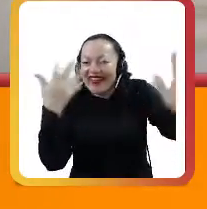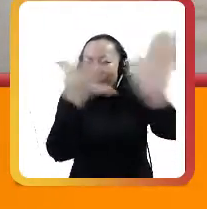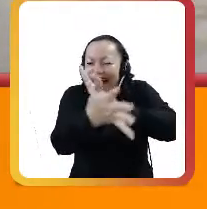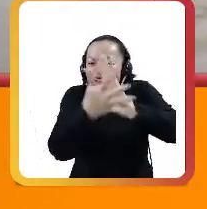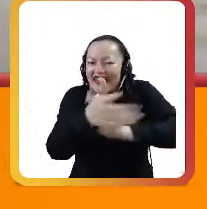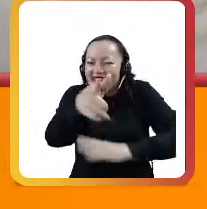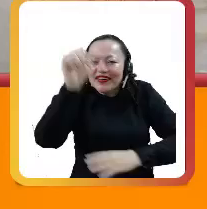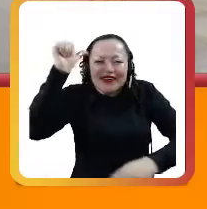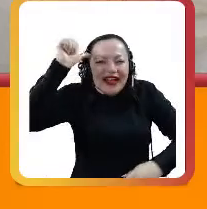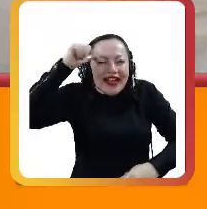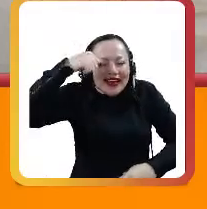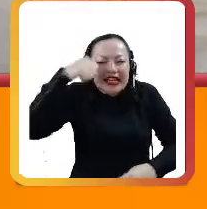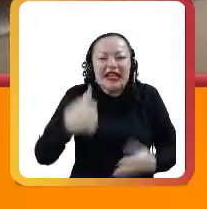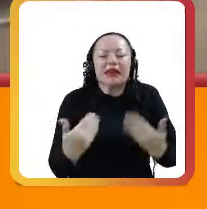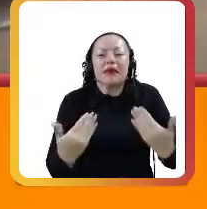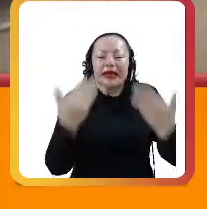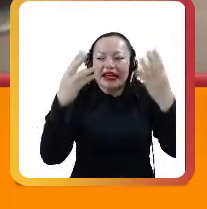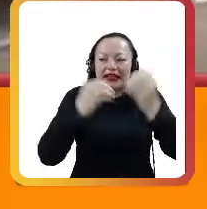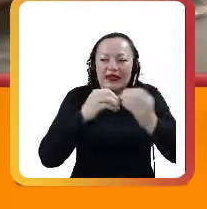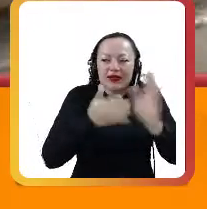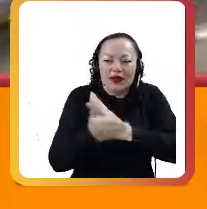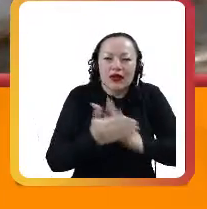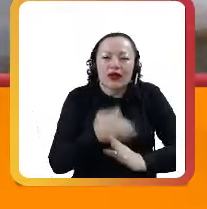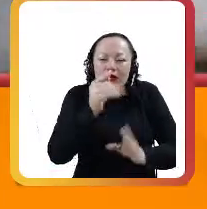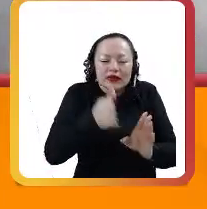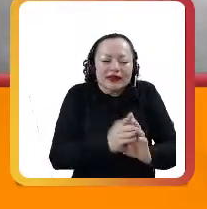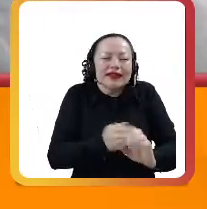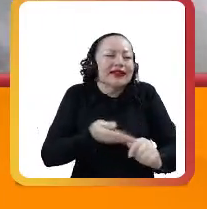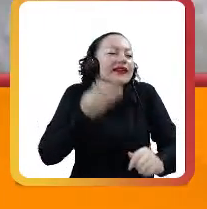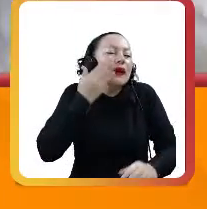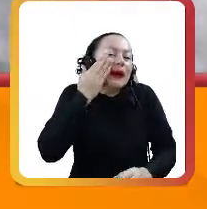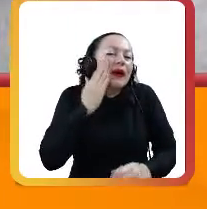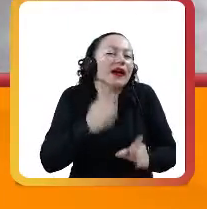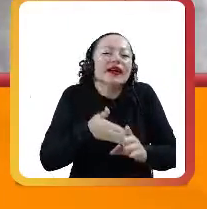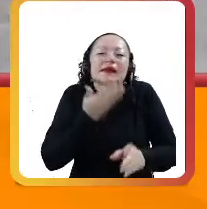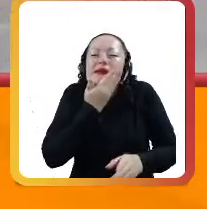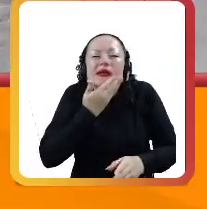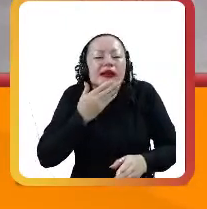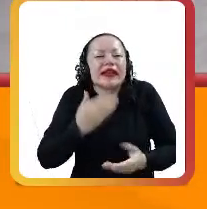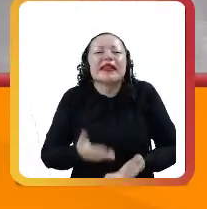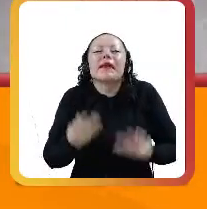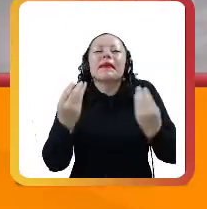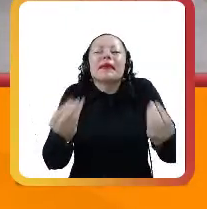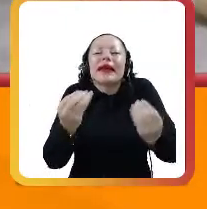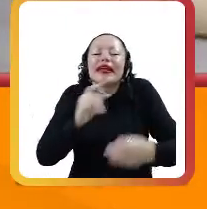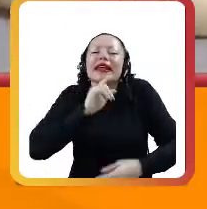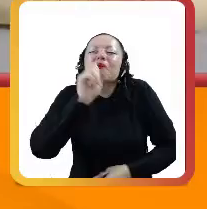contarles para qué sirve esa mascarilla que nos tienes preparada.